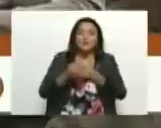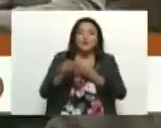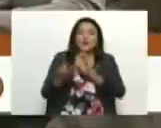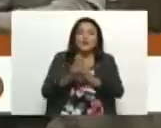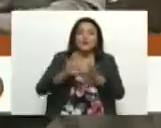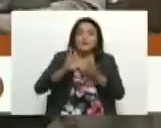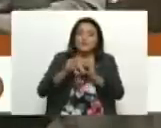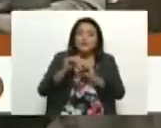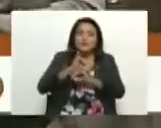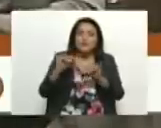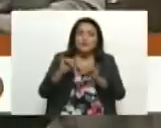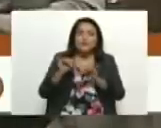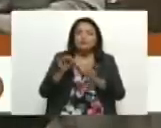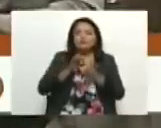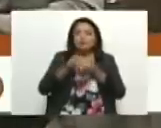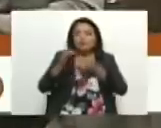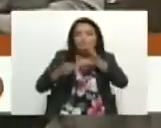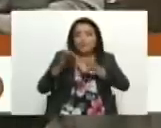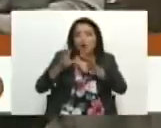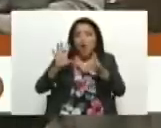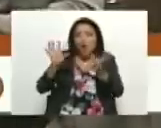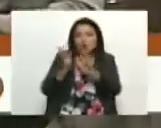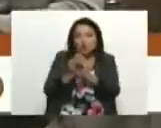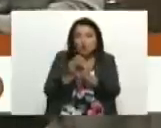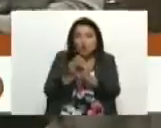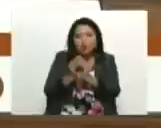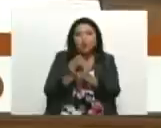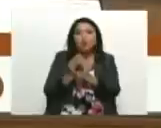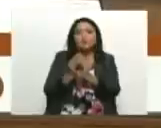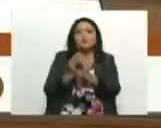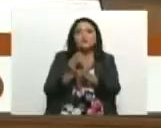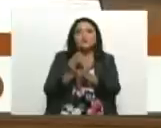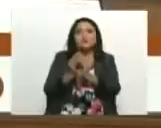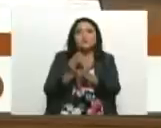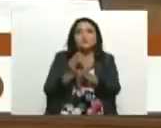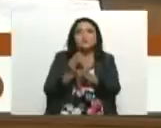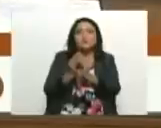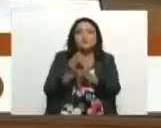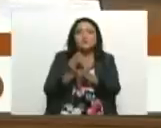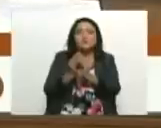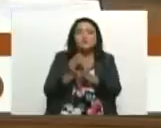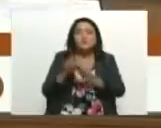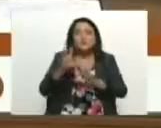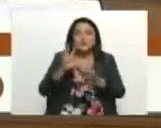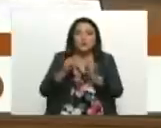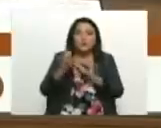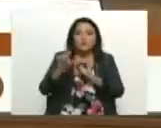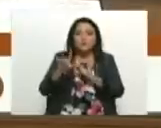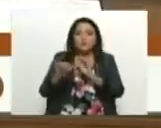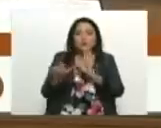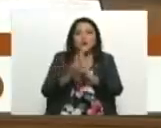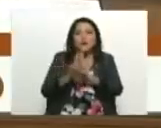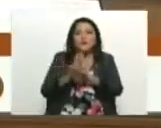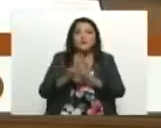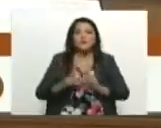disposición derogatoria general mediante la cual se derogan todas las disposiciones que colidan con esta ley.